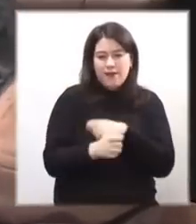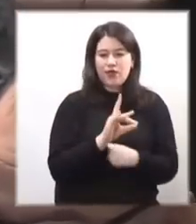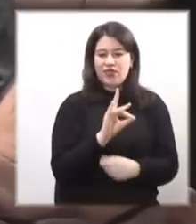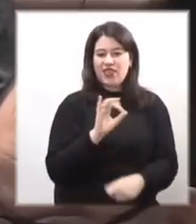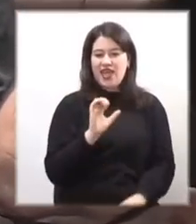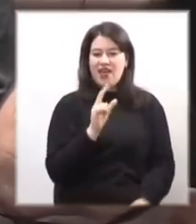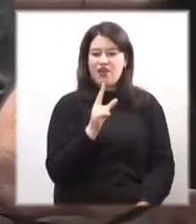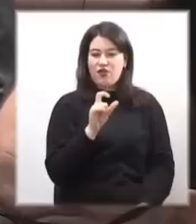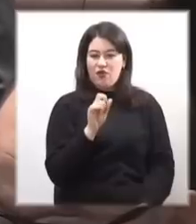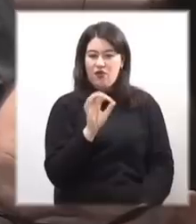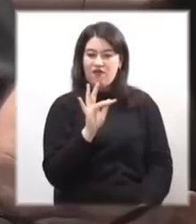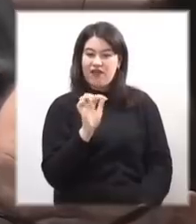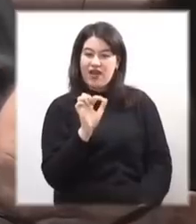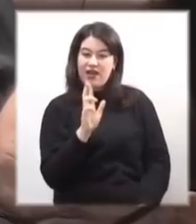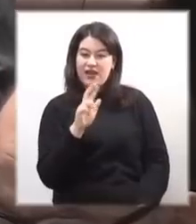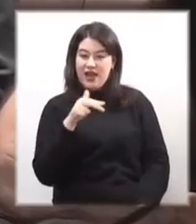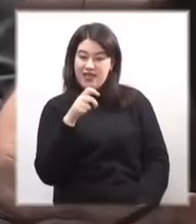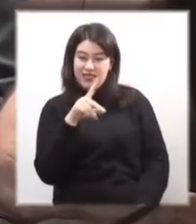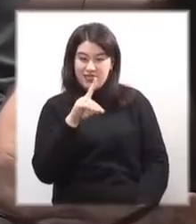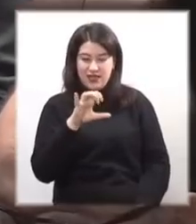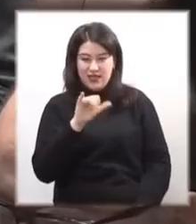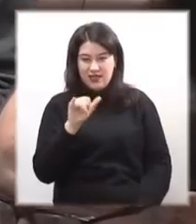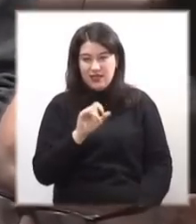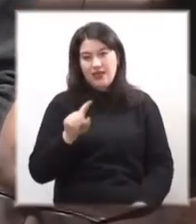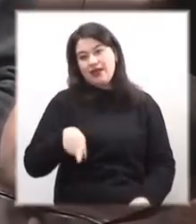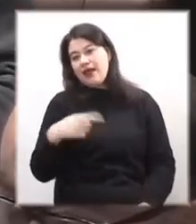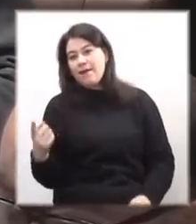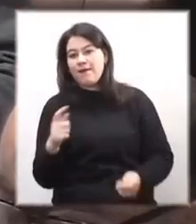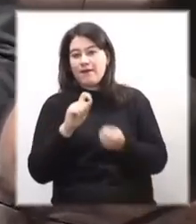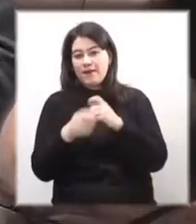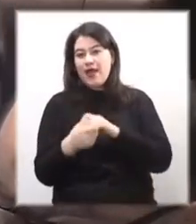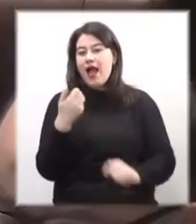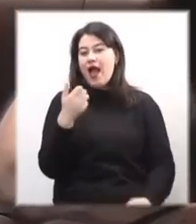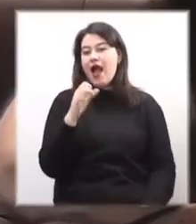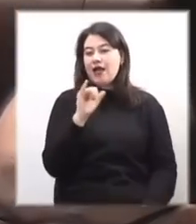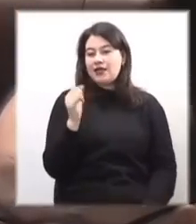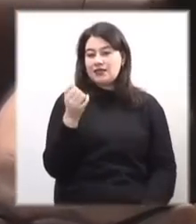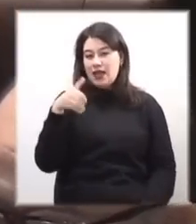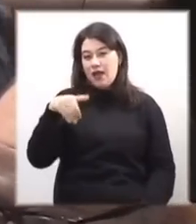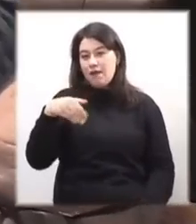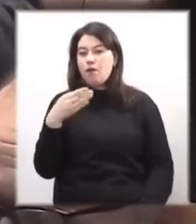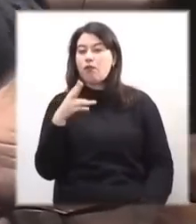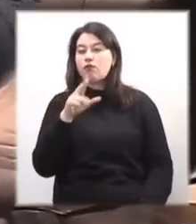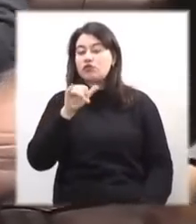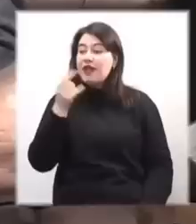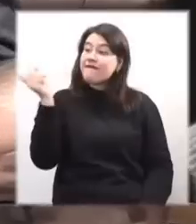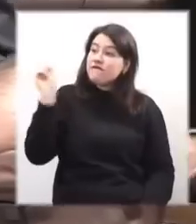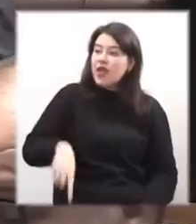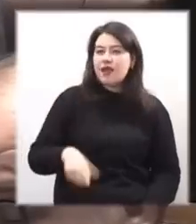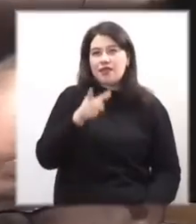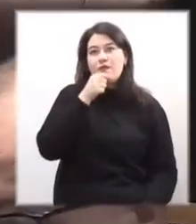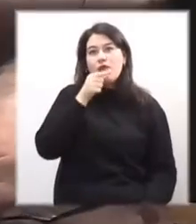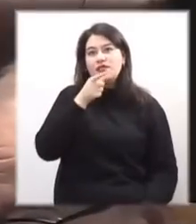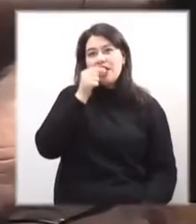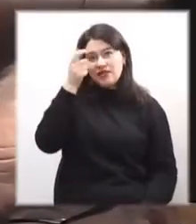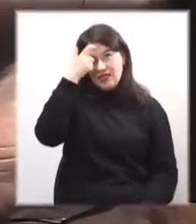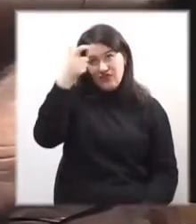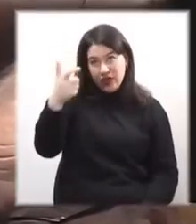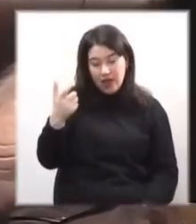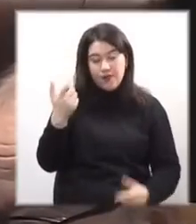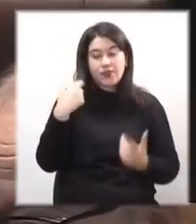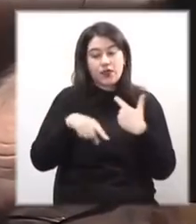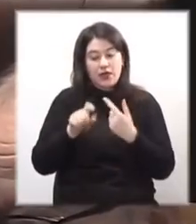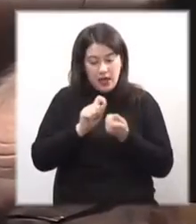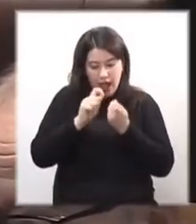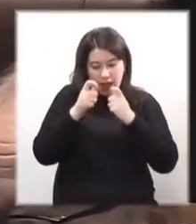Fernández por el nuevo director de la Policía Nacional, Azambulla, que viene de Policía Científica. Pero hicimos una sistematización de